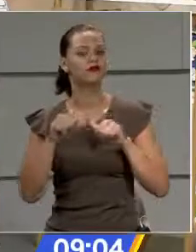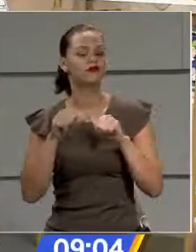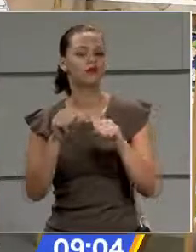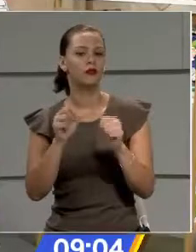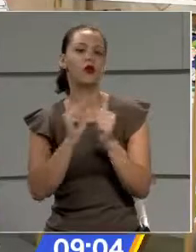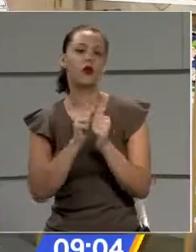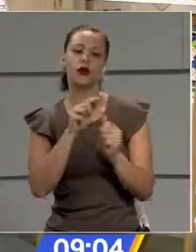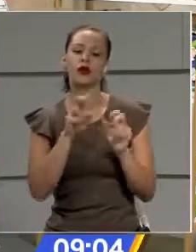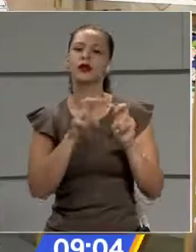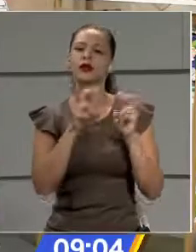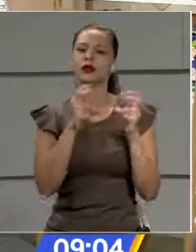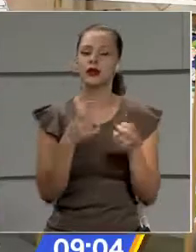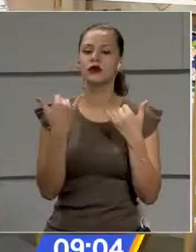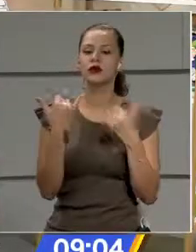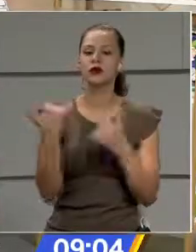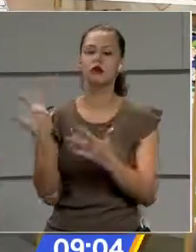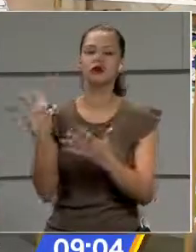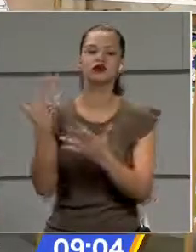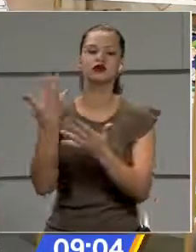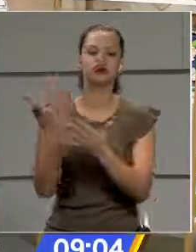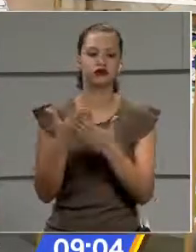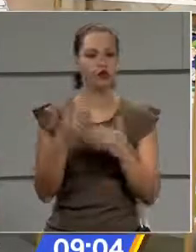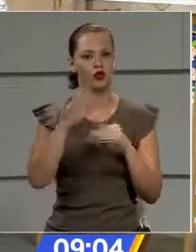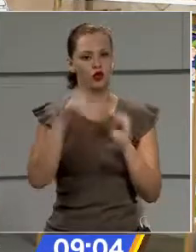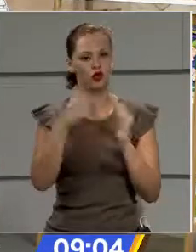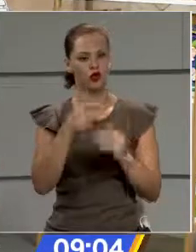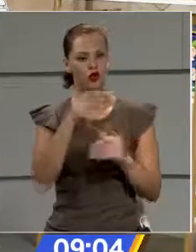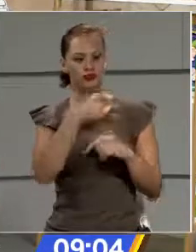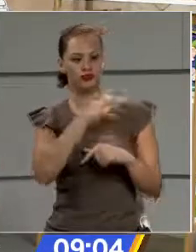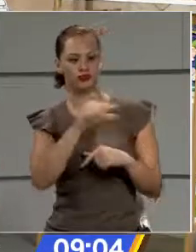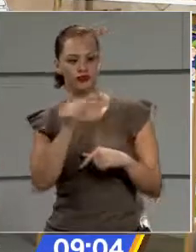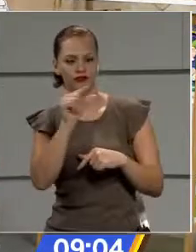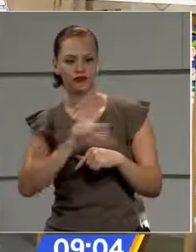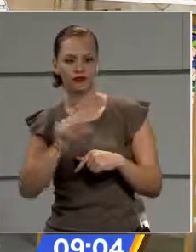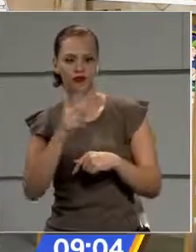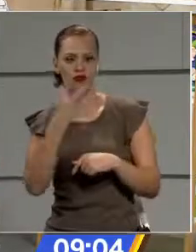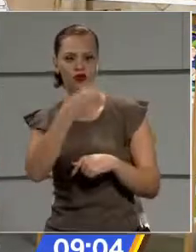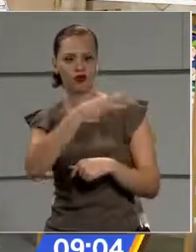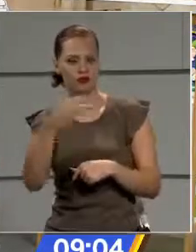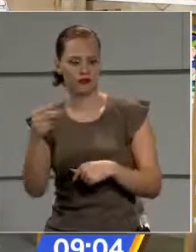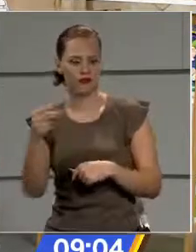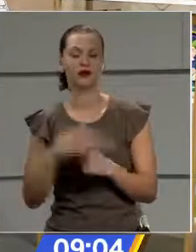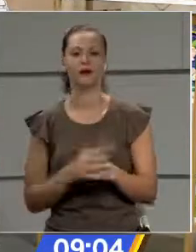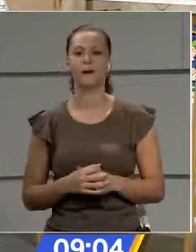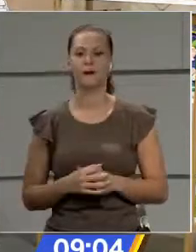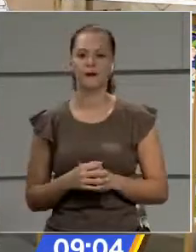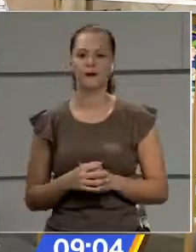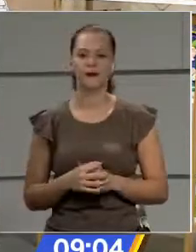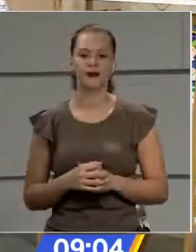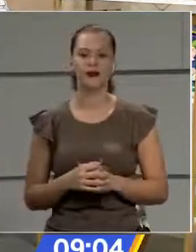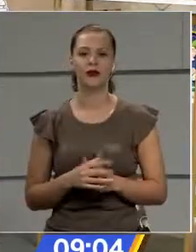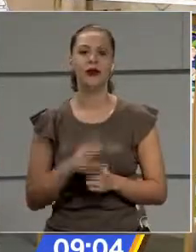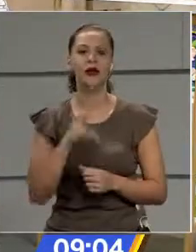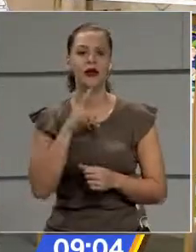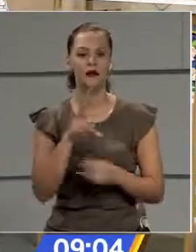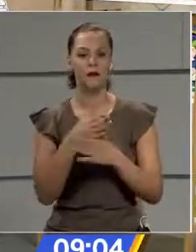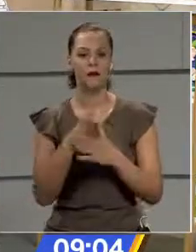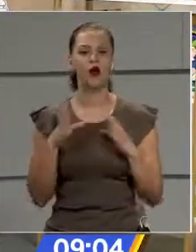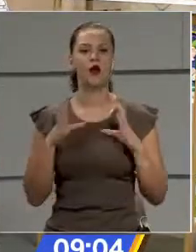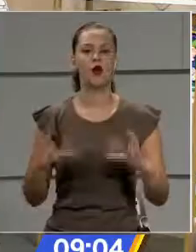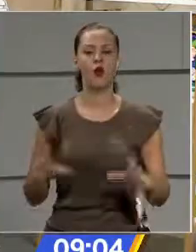esta temática que hemos venido llevando durante todos estos de semana, la semana pasada, ¿verdad? Y esta semana, que es las partes de